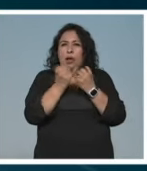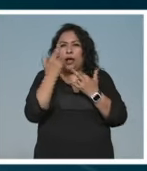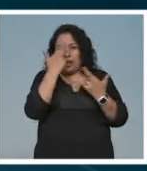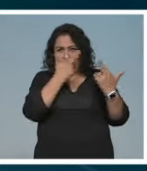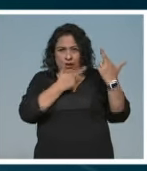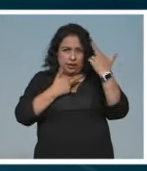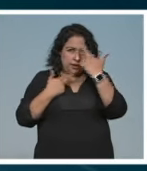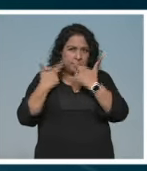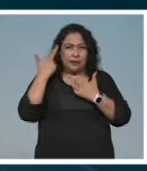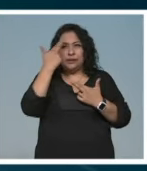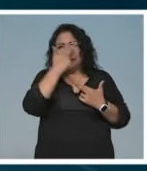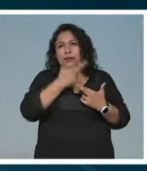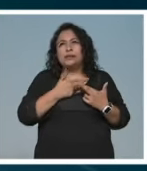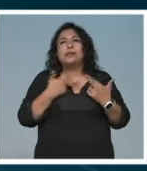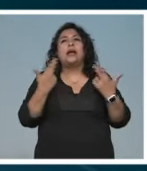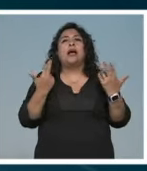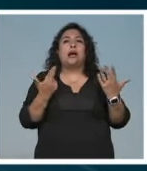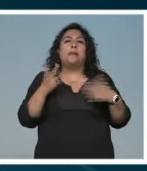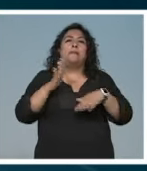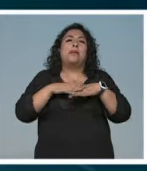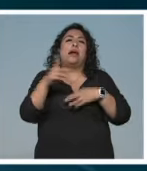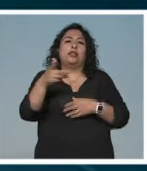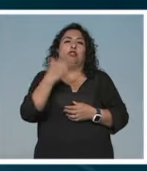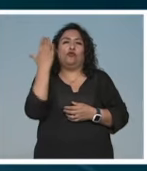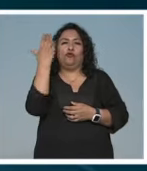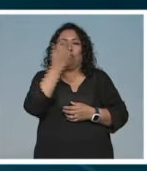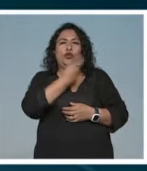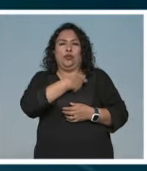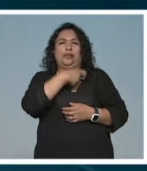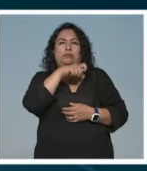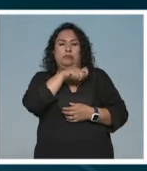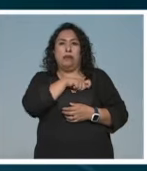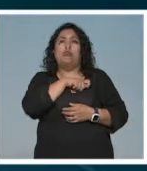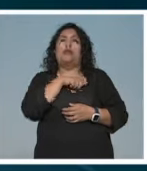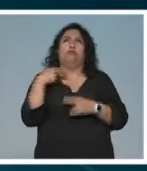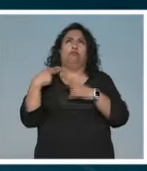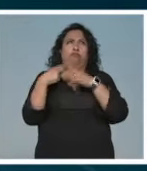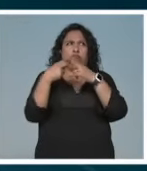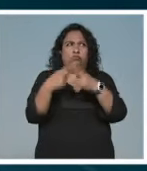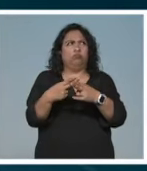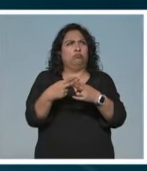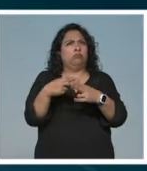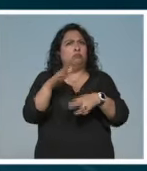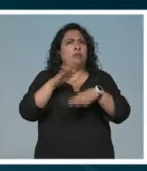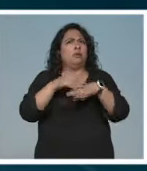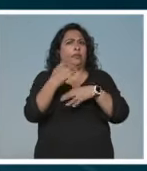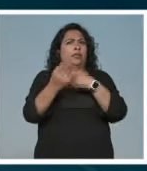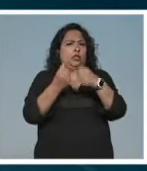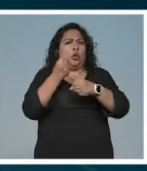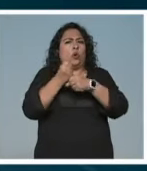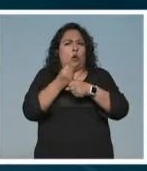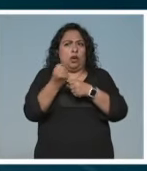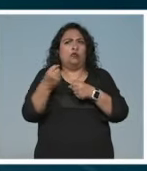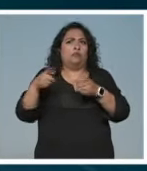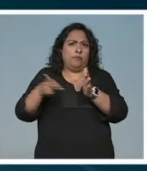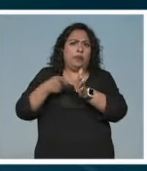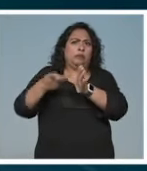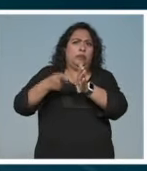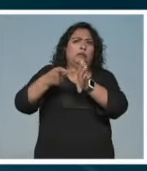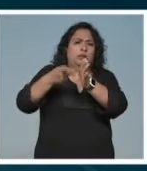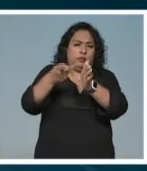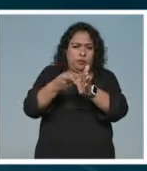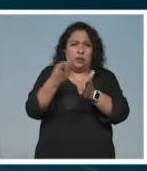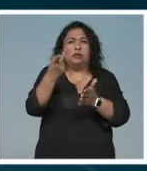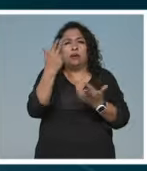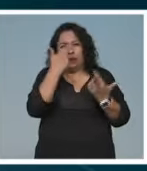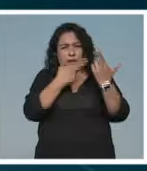revisar en especial Foto España, que cumplió también, ya tiene más de 25 años realizándose,